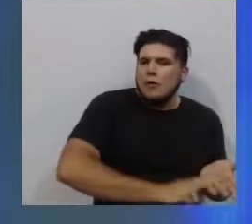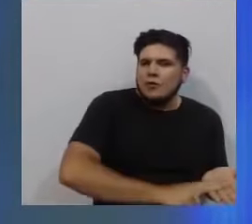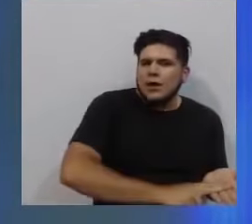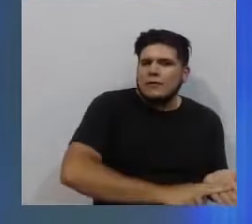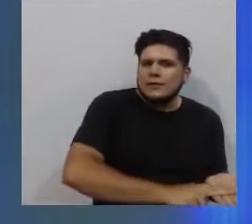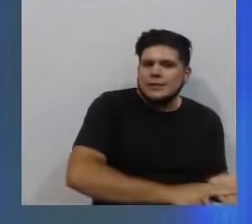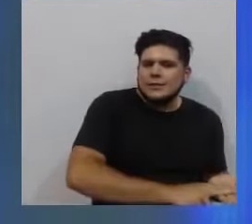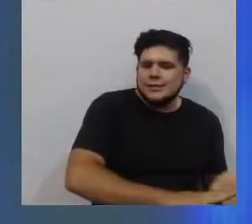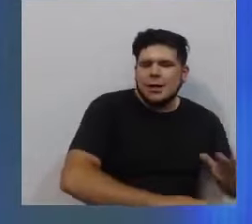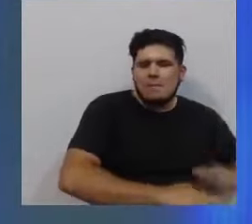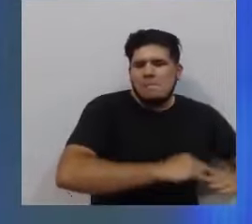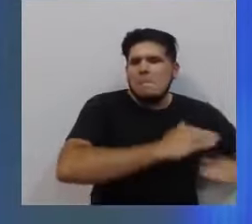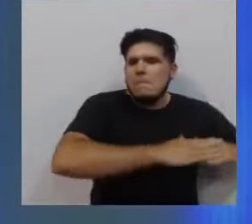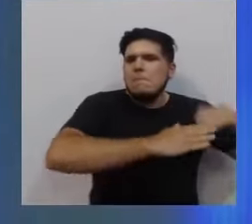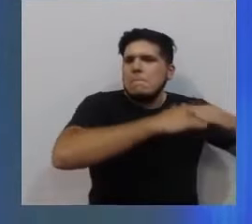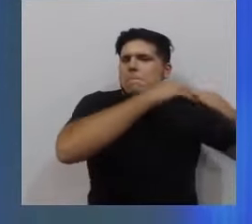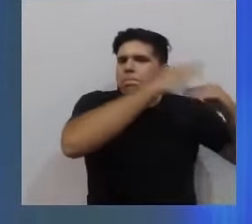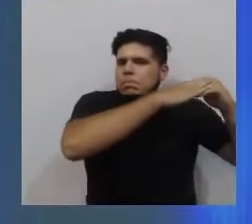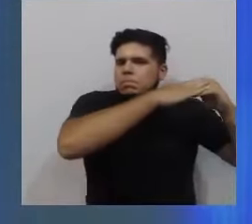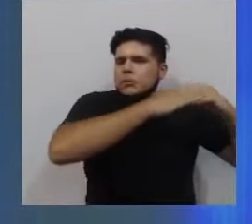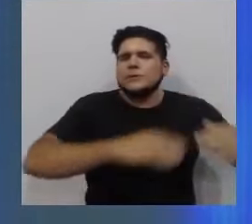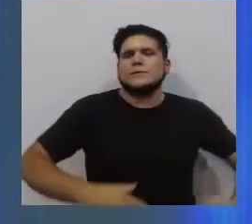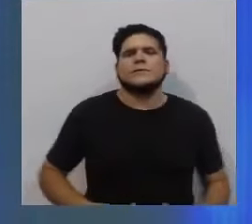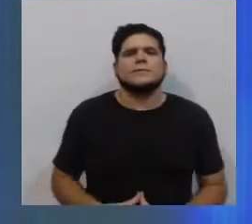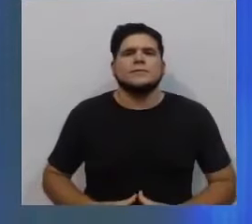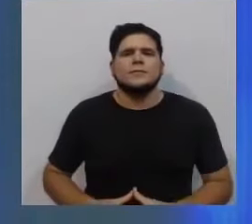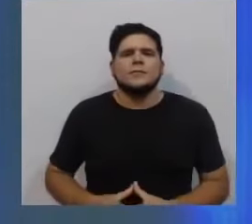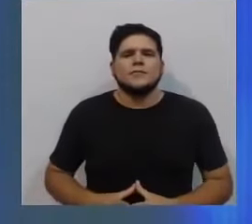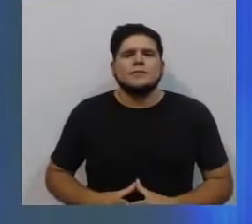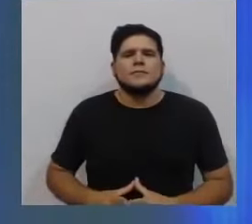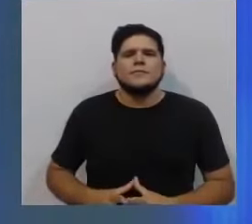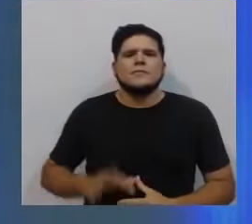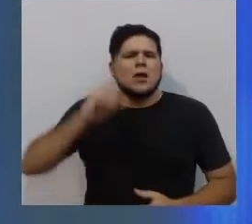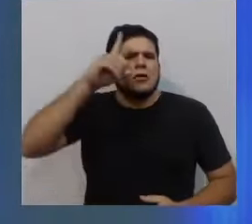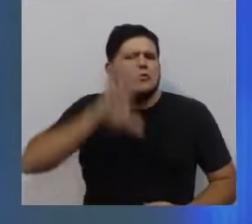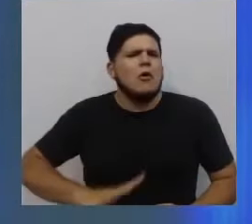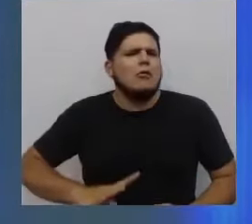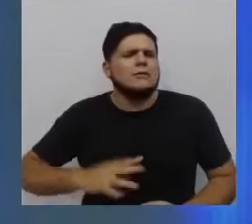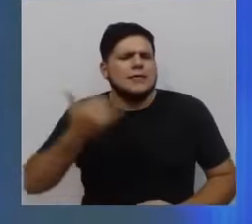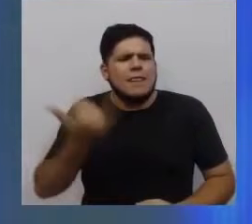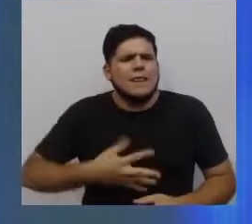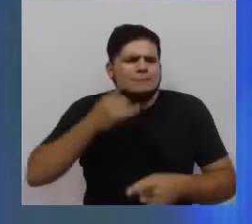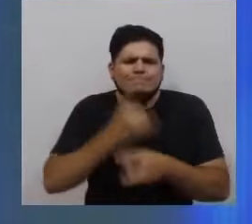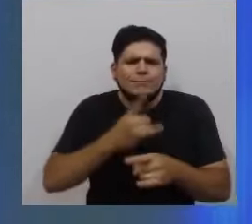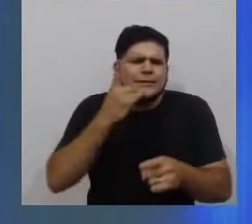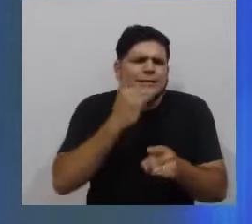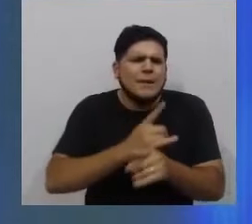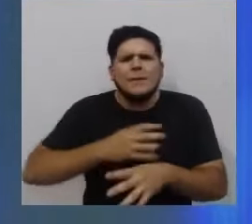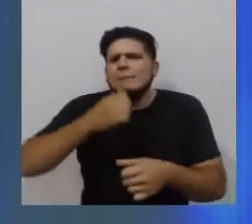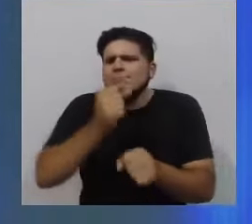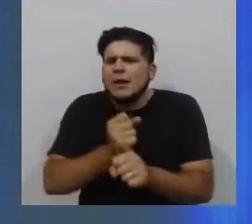dios obrando sobrenaturalmente qué maravilloso es eso